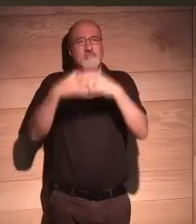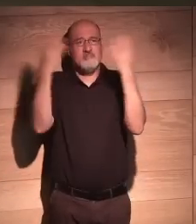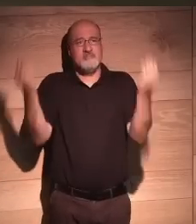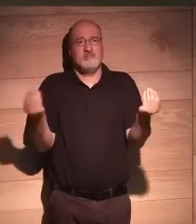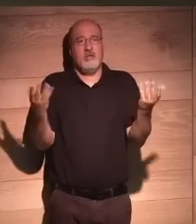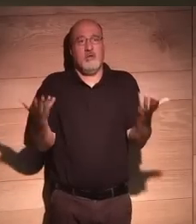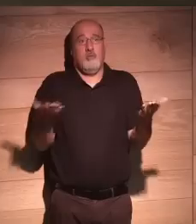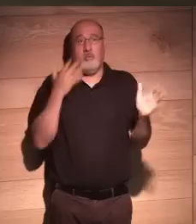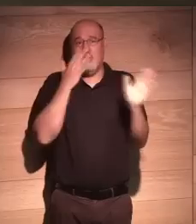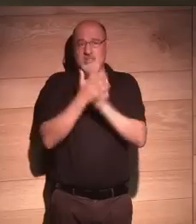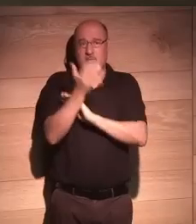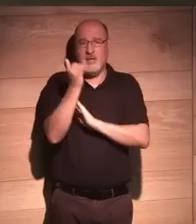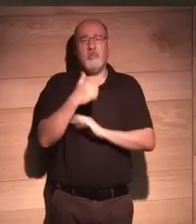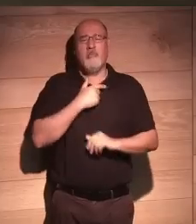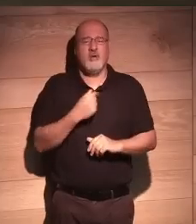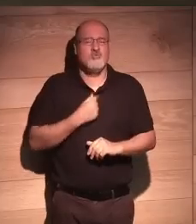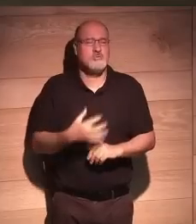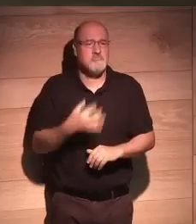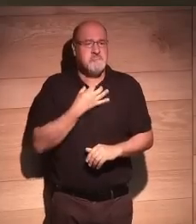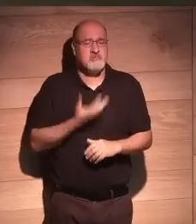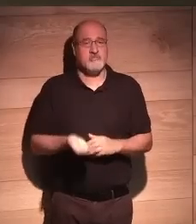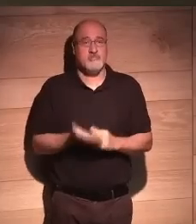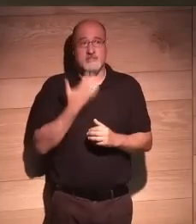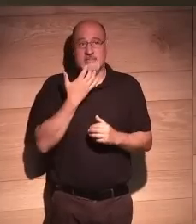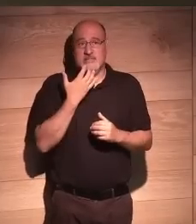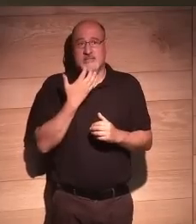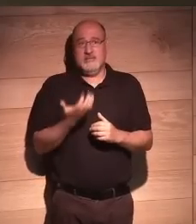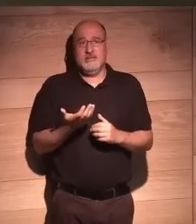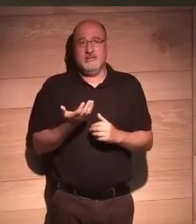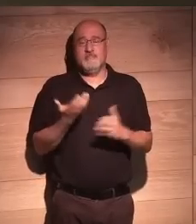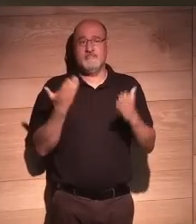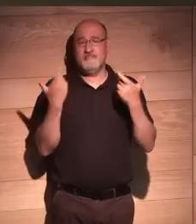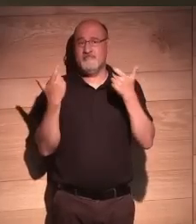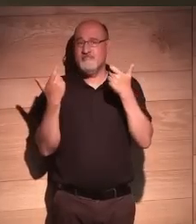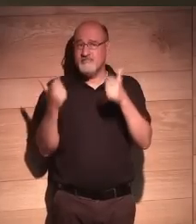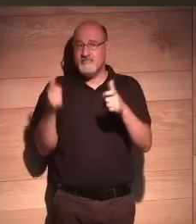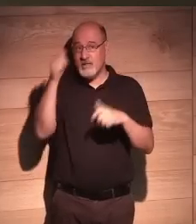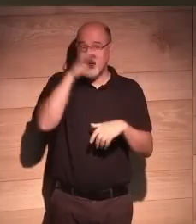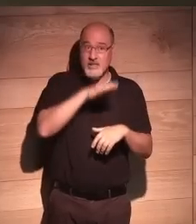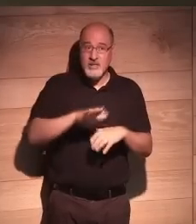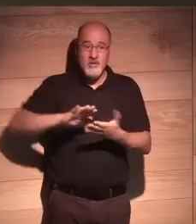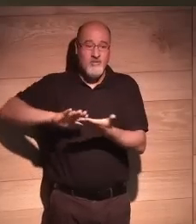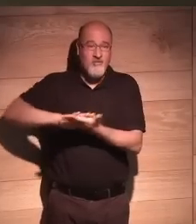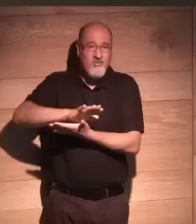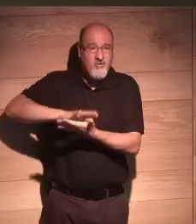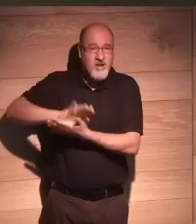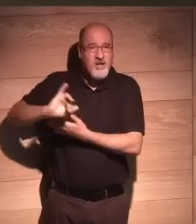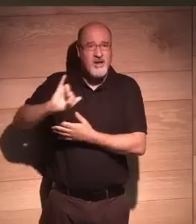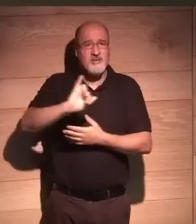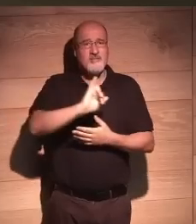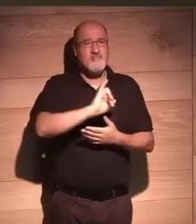dejan de tener vigencia, pues a mí sí me gustan. Y si tienen una parte efectivamente que a los niños les transmiten